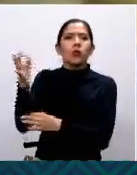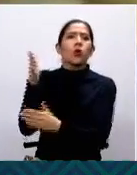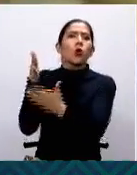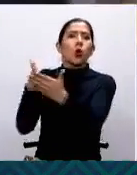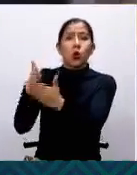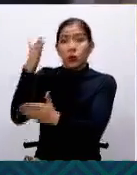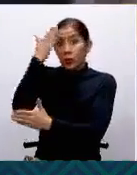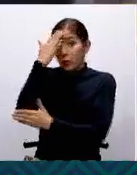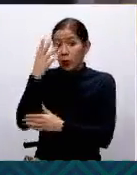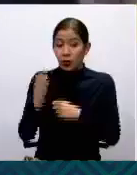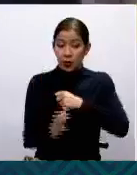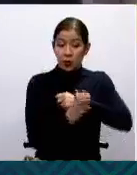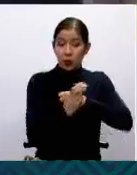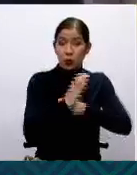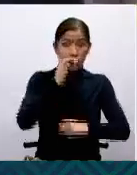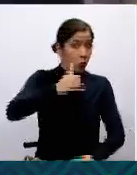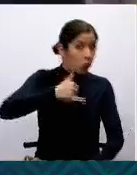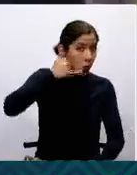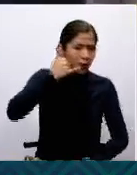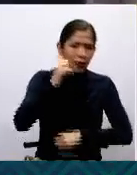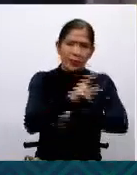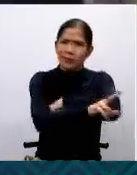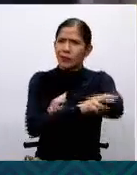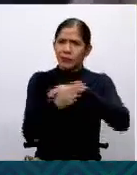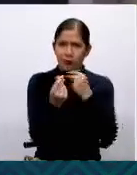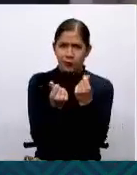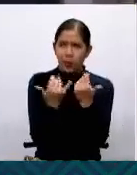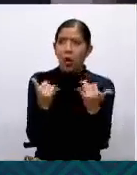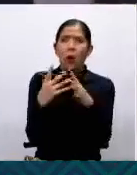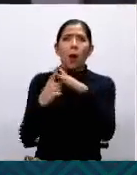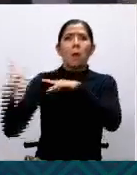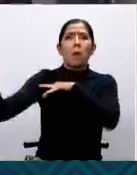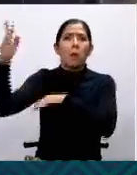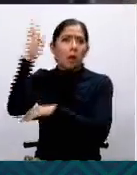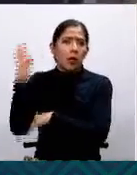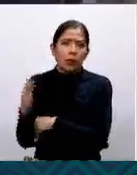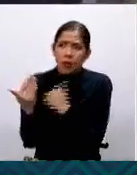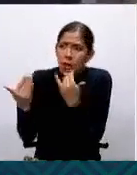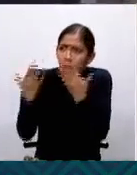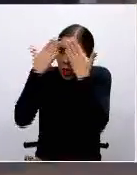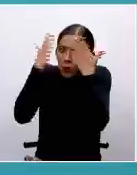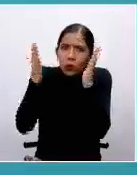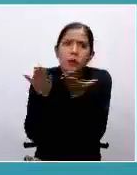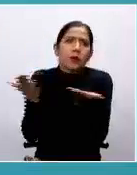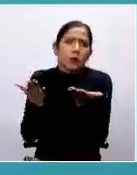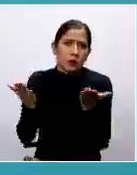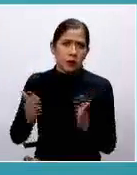esta institución. Este fugó rumbo a Brasil y hasta el momento se desconoce de su paradero.